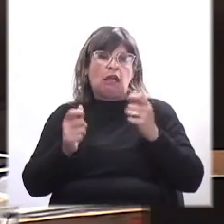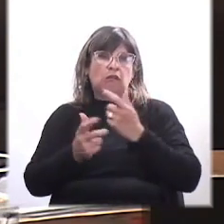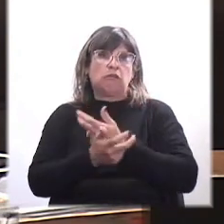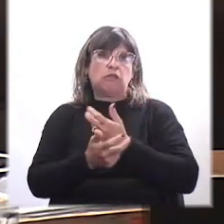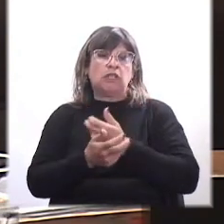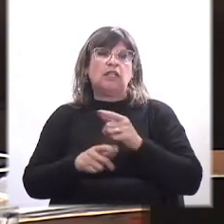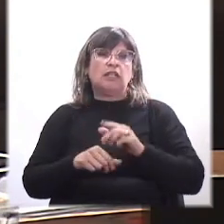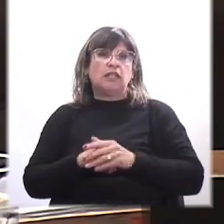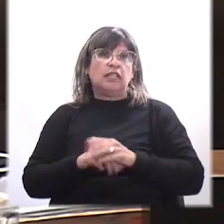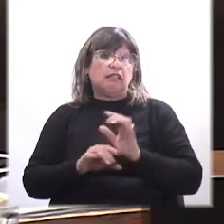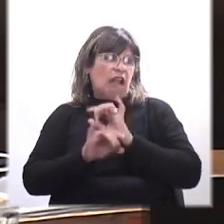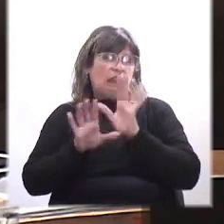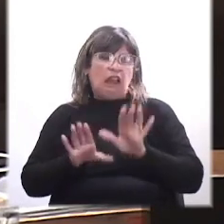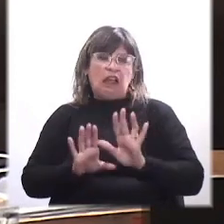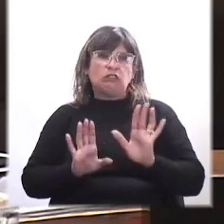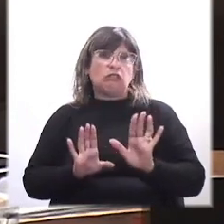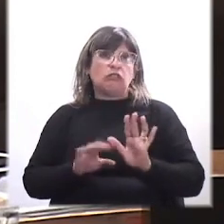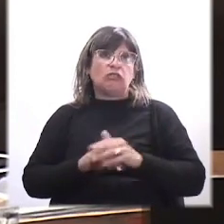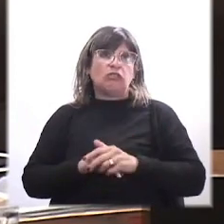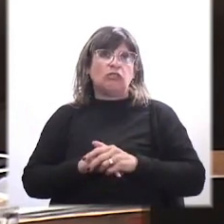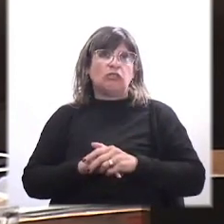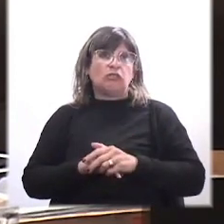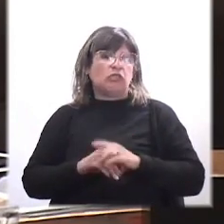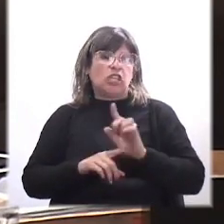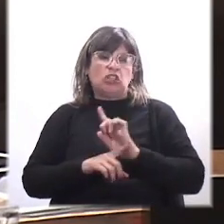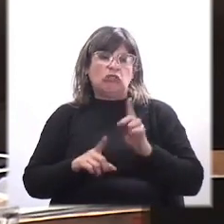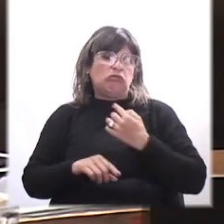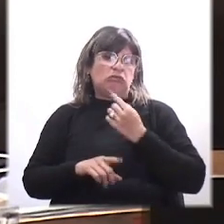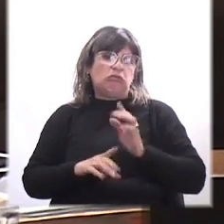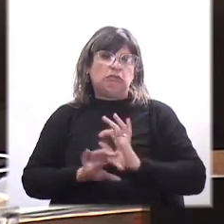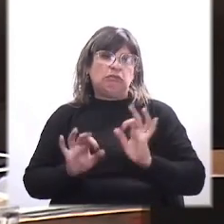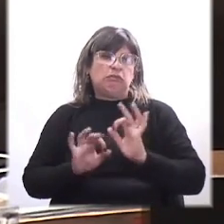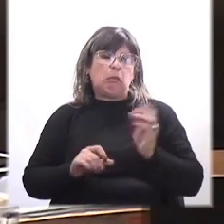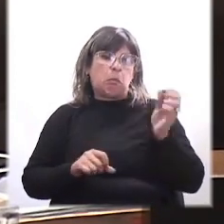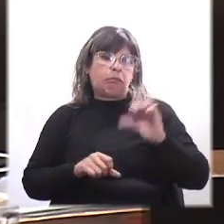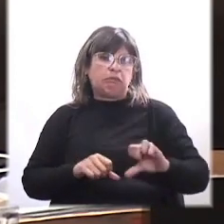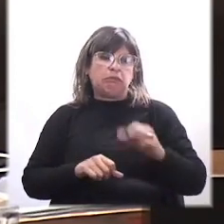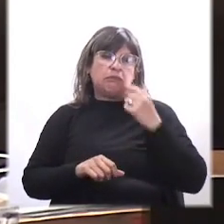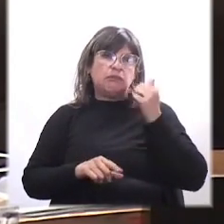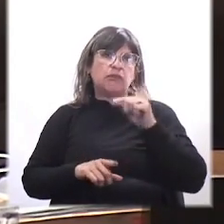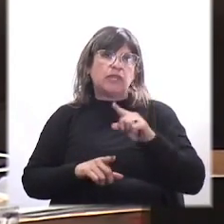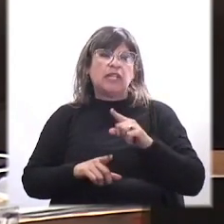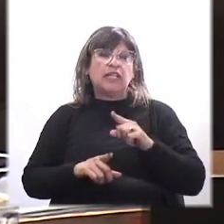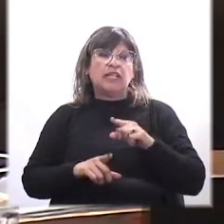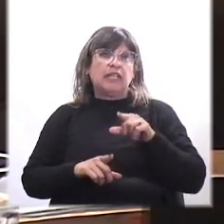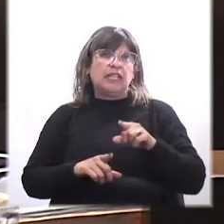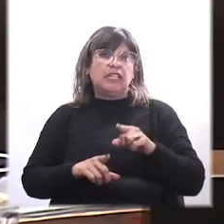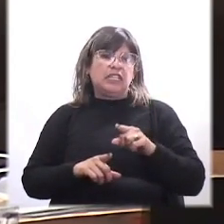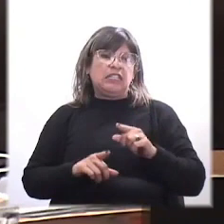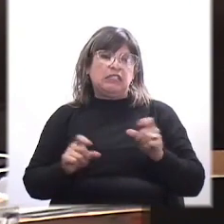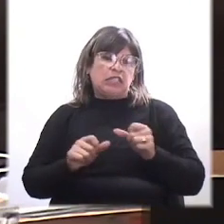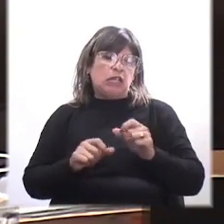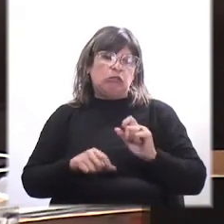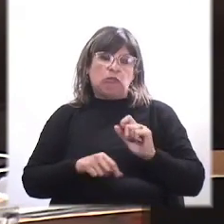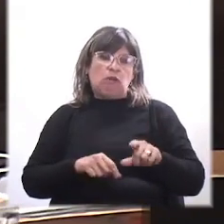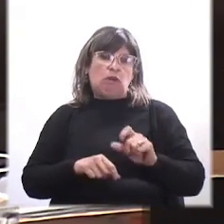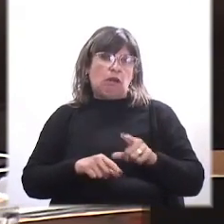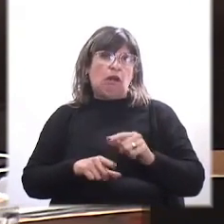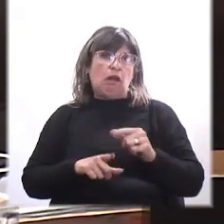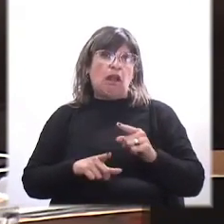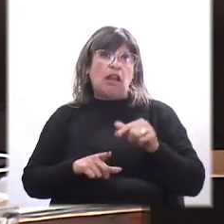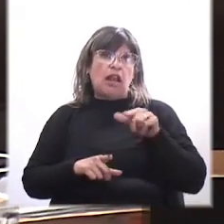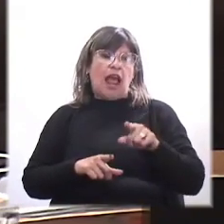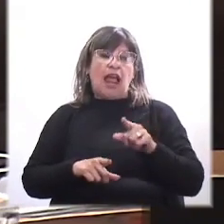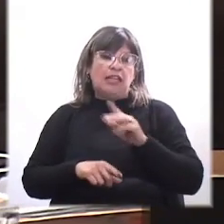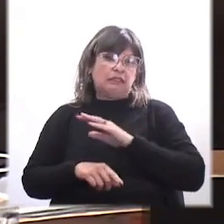accionistas fueron claramente ineficaces y tuvieron omisiones que causaron un perjuicio a la